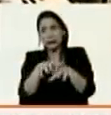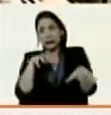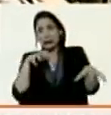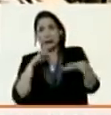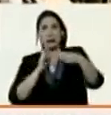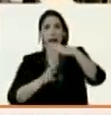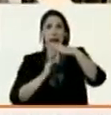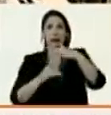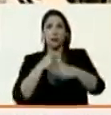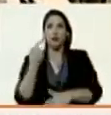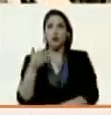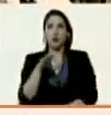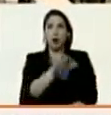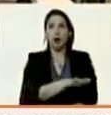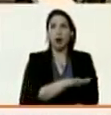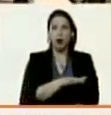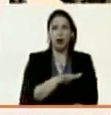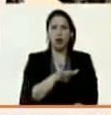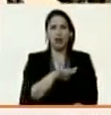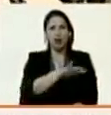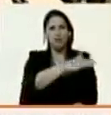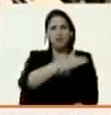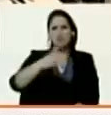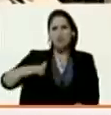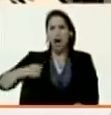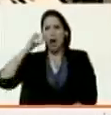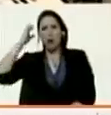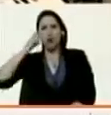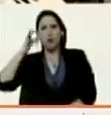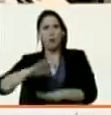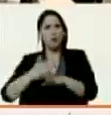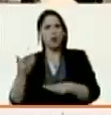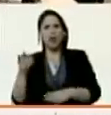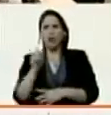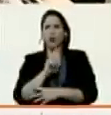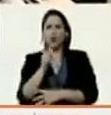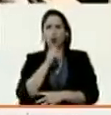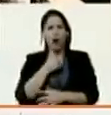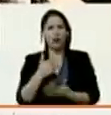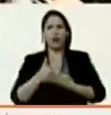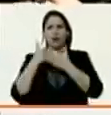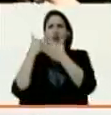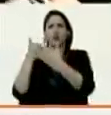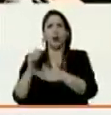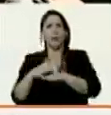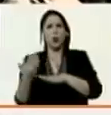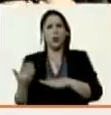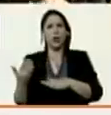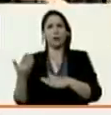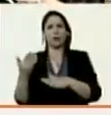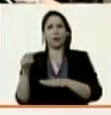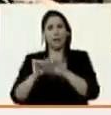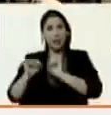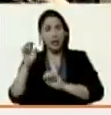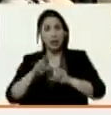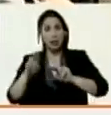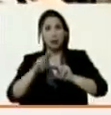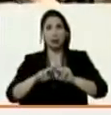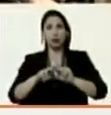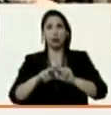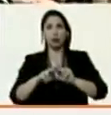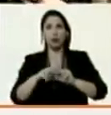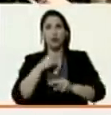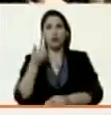no lo digo frente a las costas de europa porque porque no nos ayudan porque no meten la mano para evitar que niños sigan muriendo